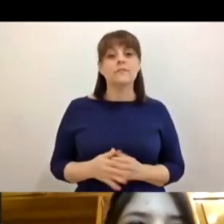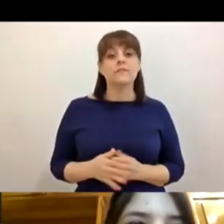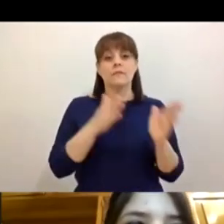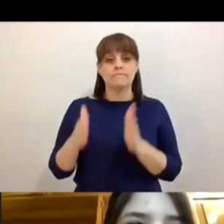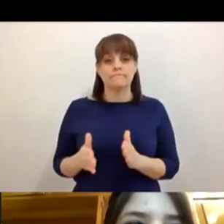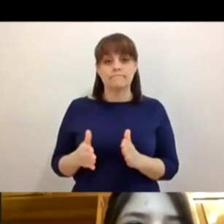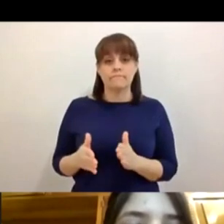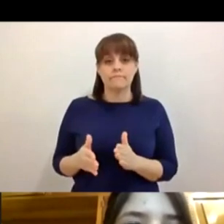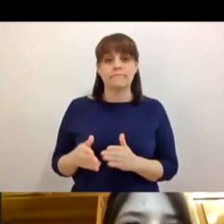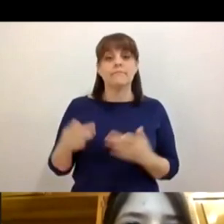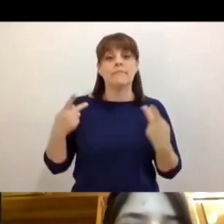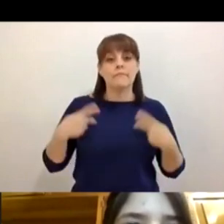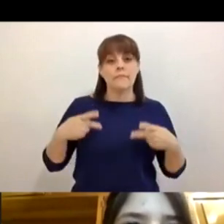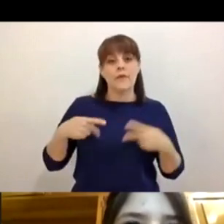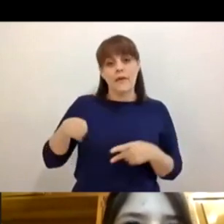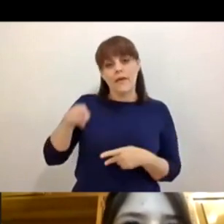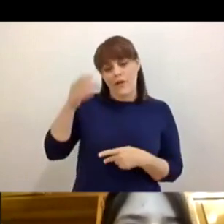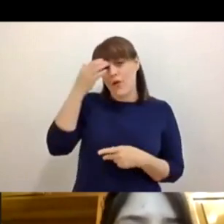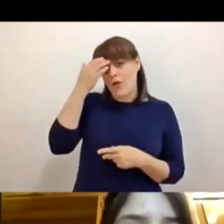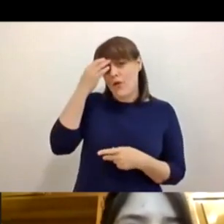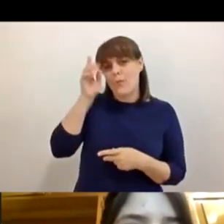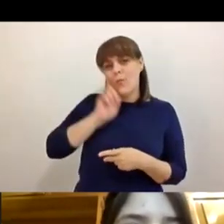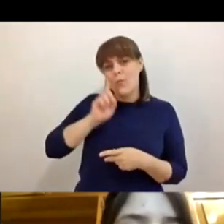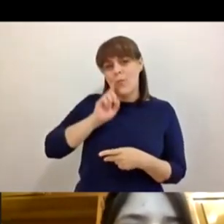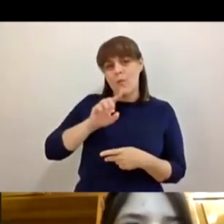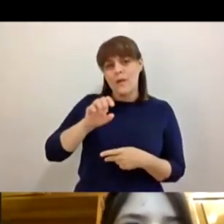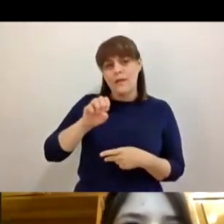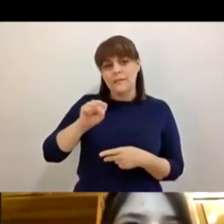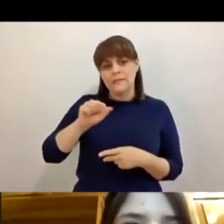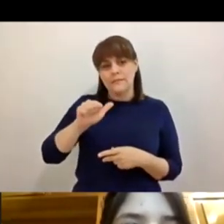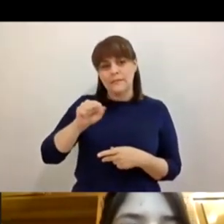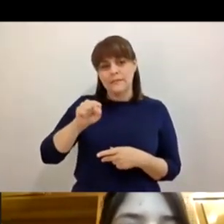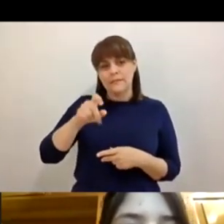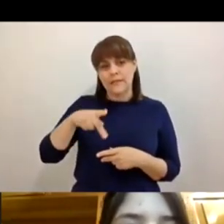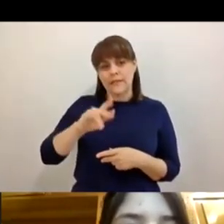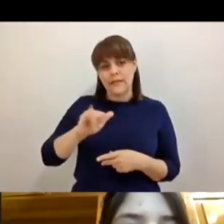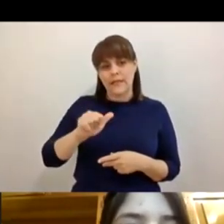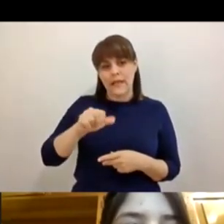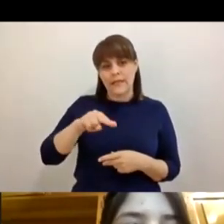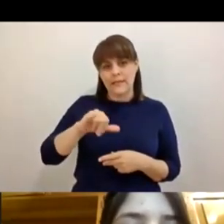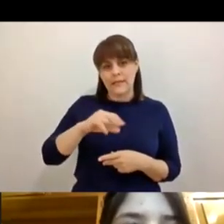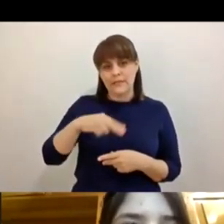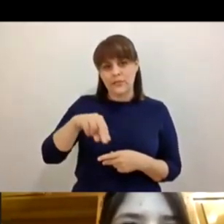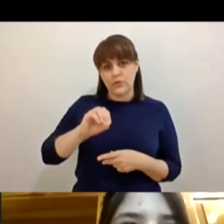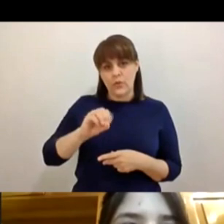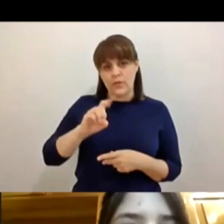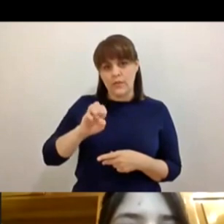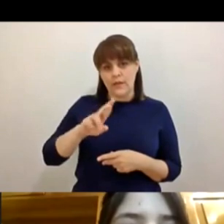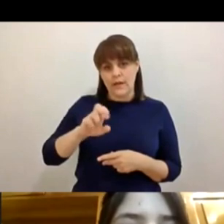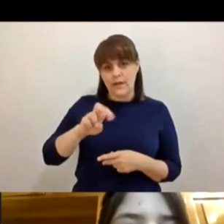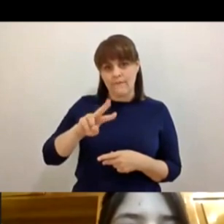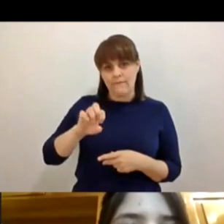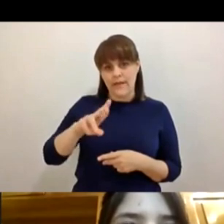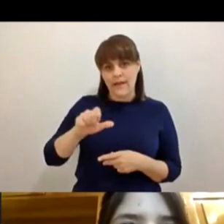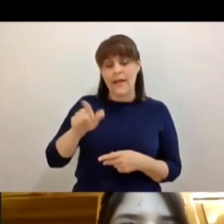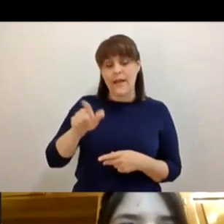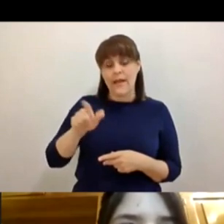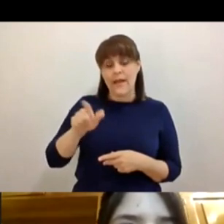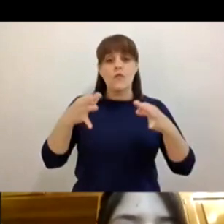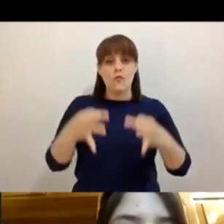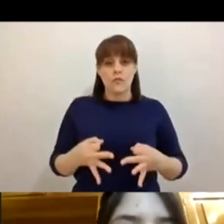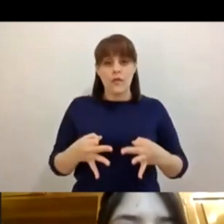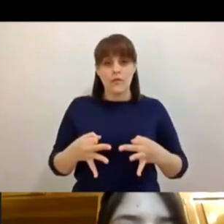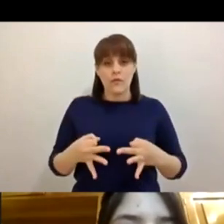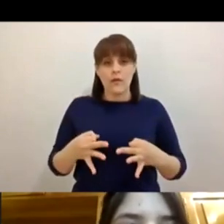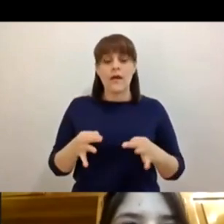muy conocida Saskia Niño de Rivera, Cover, presidenta y cofundadora de Reinserta, un mexicano ACE,